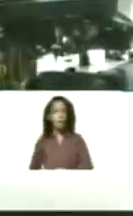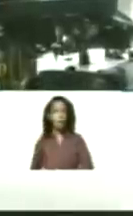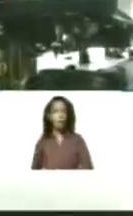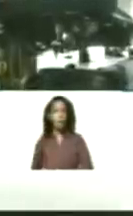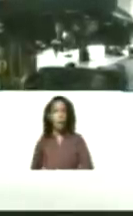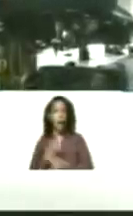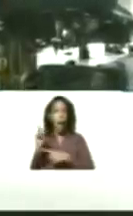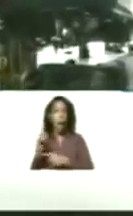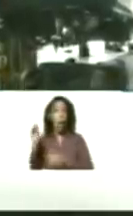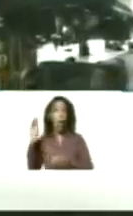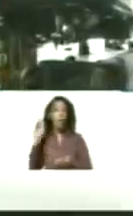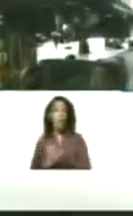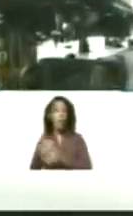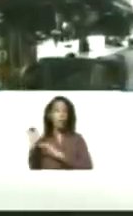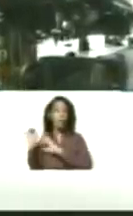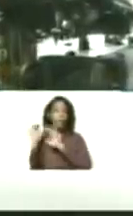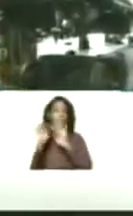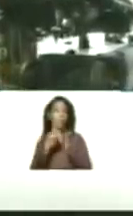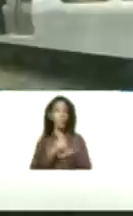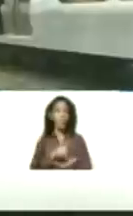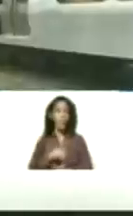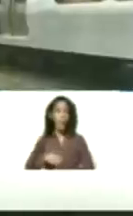Están regresando a Venezuela